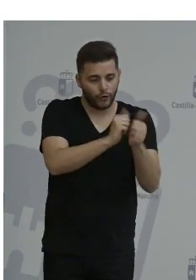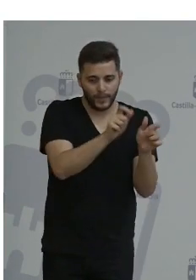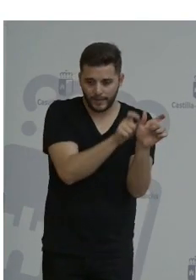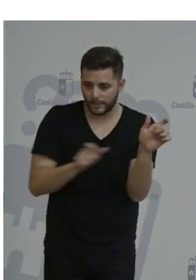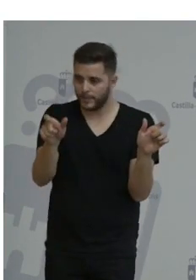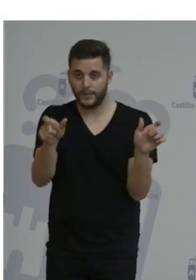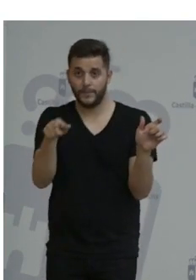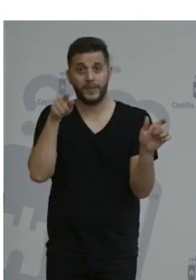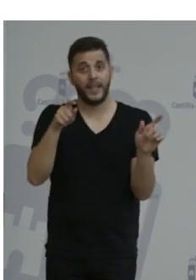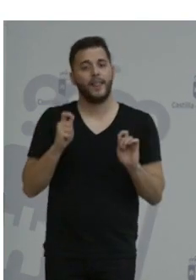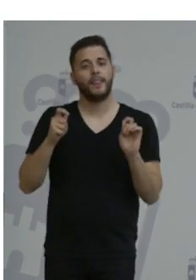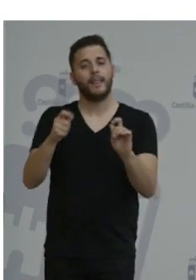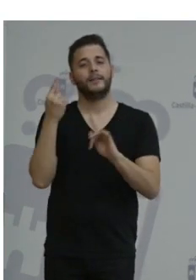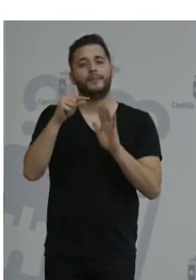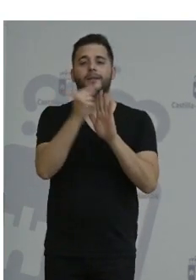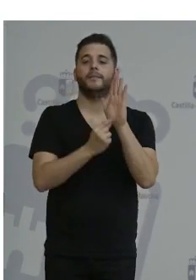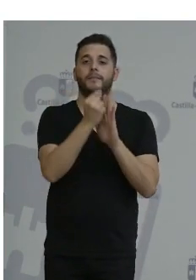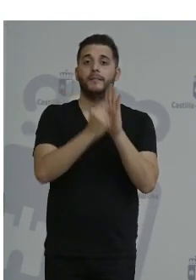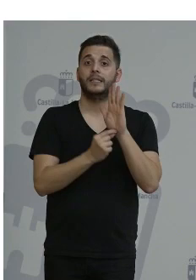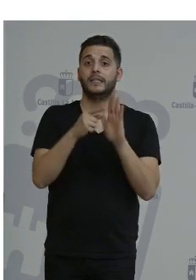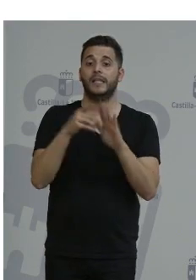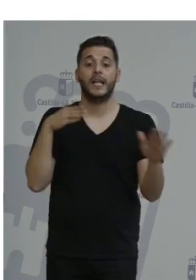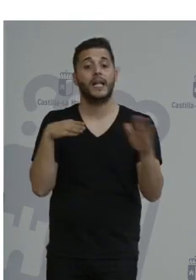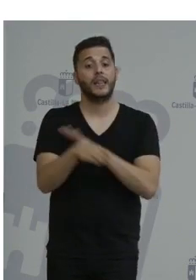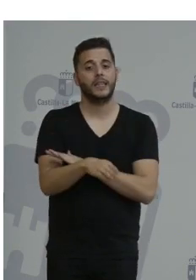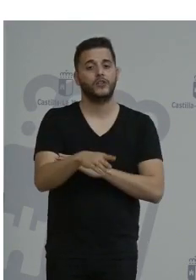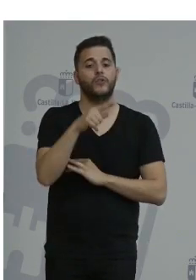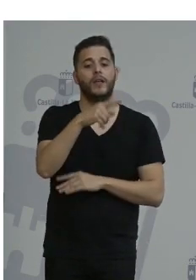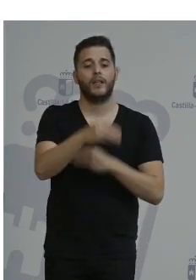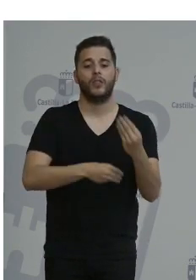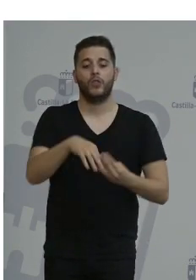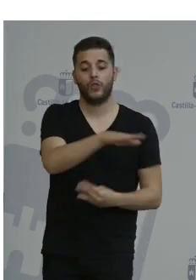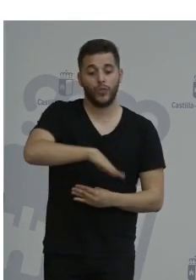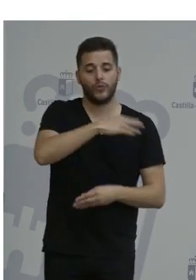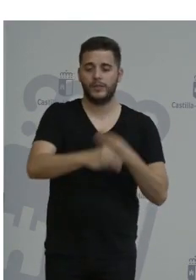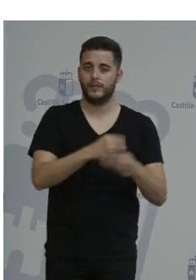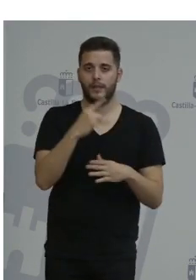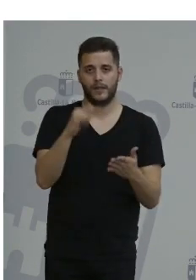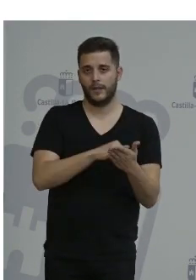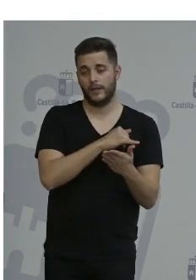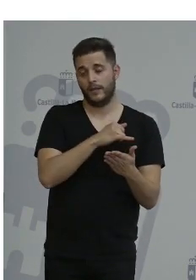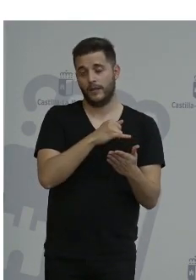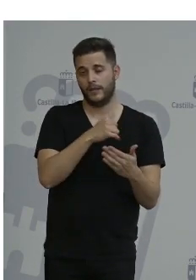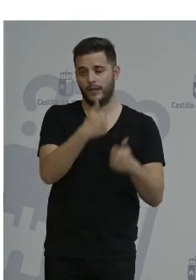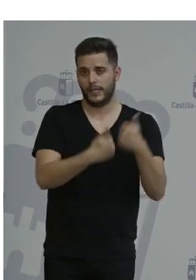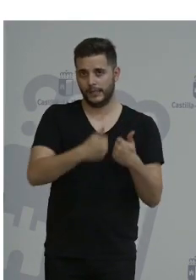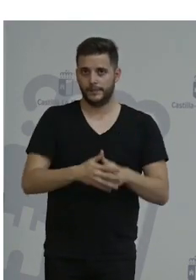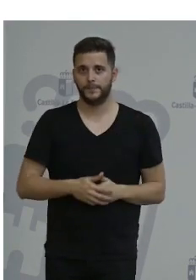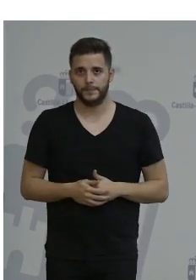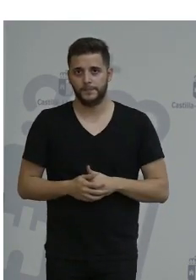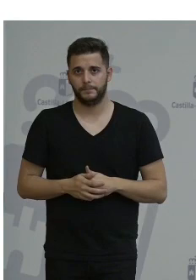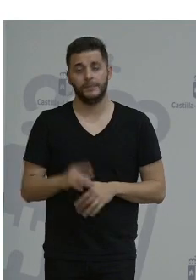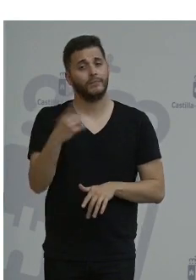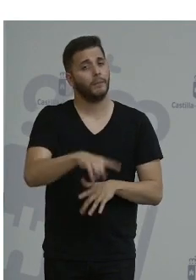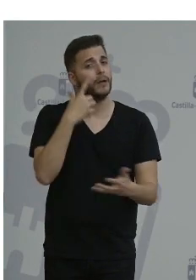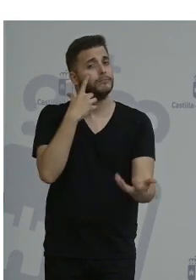medidas que facilitan el acceso a los lugares de realización de los exámenes. También quiero destacar que